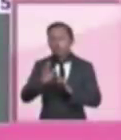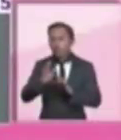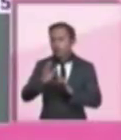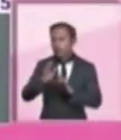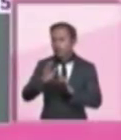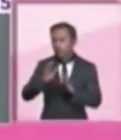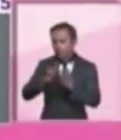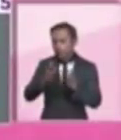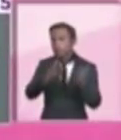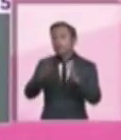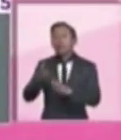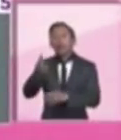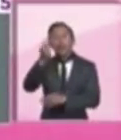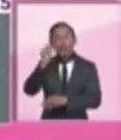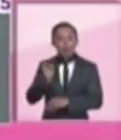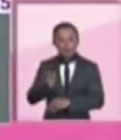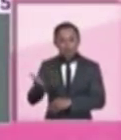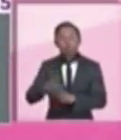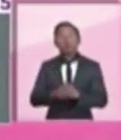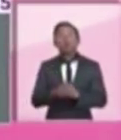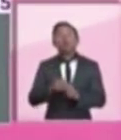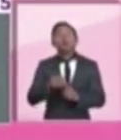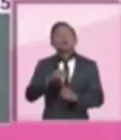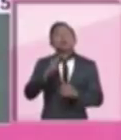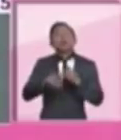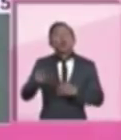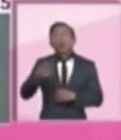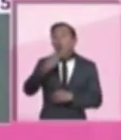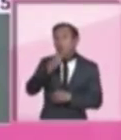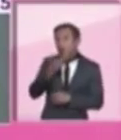ya no es su gobernador. Para que no regrese. ¿No? Exacto.